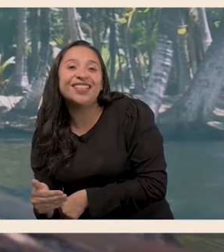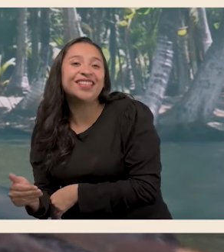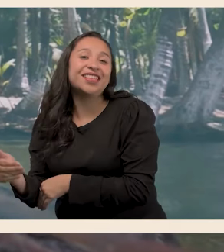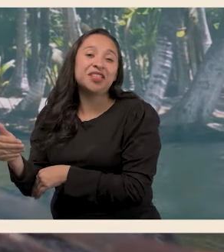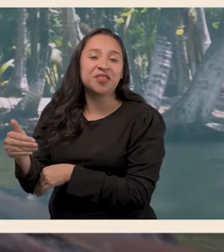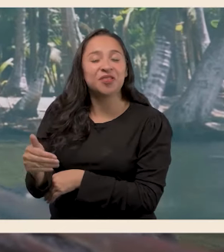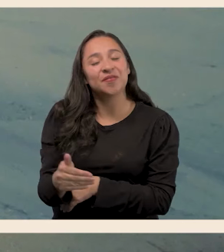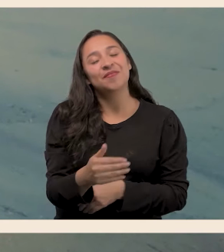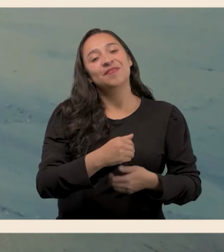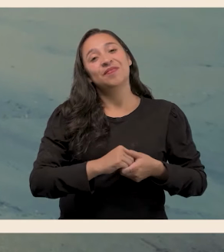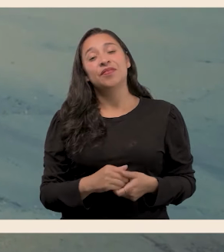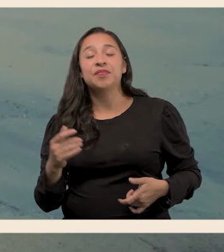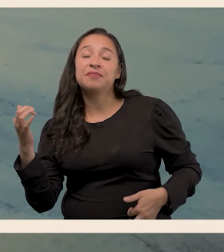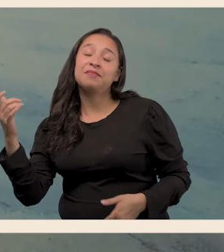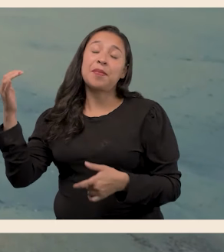fuera un niño.